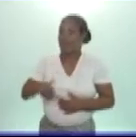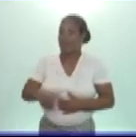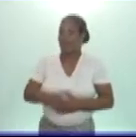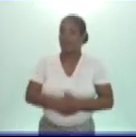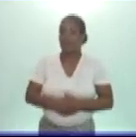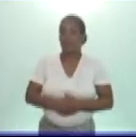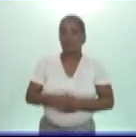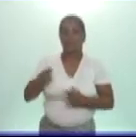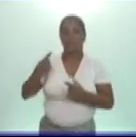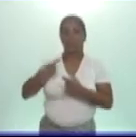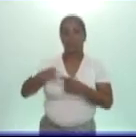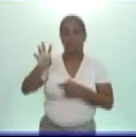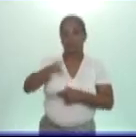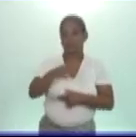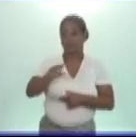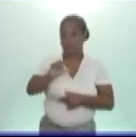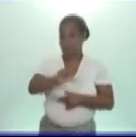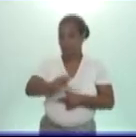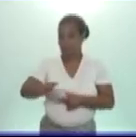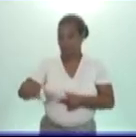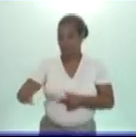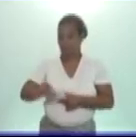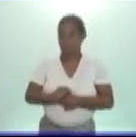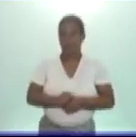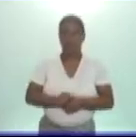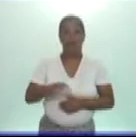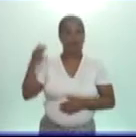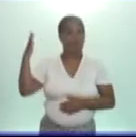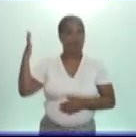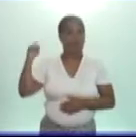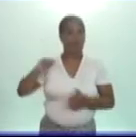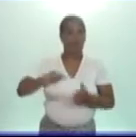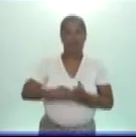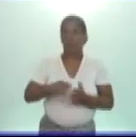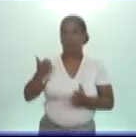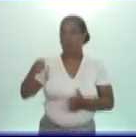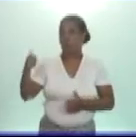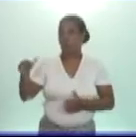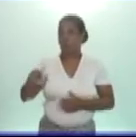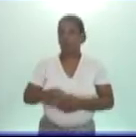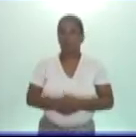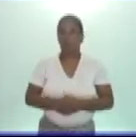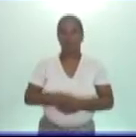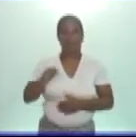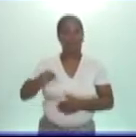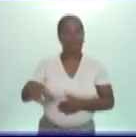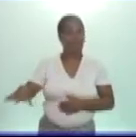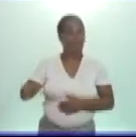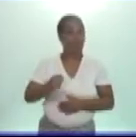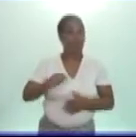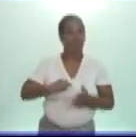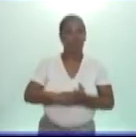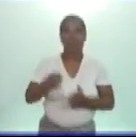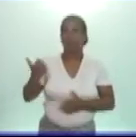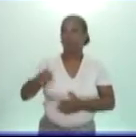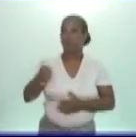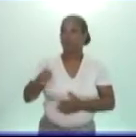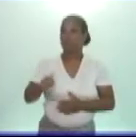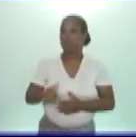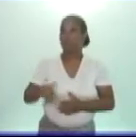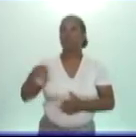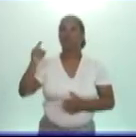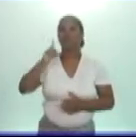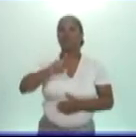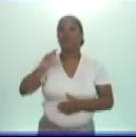la otra tabla, bueno, pues hacia la derecha multiplicamos por 10 cada vez. Aquí si todos son múltiplos de 10, de 100 y de 1000,